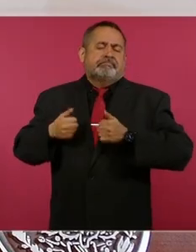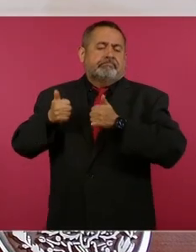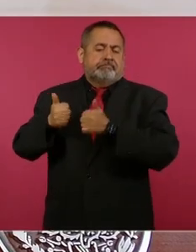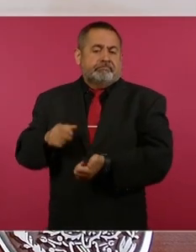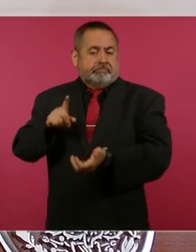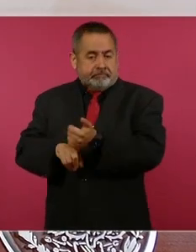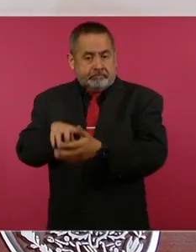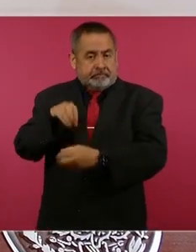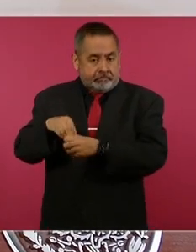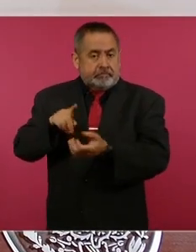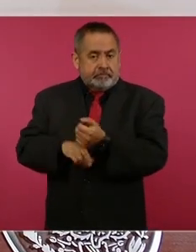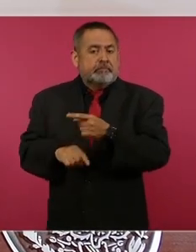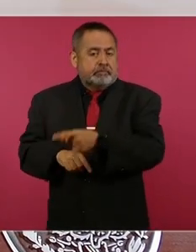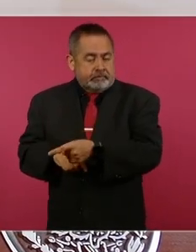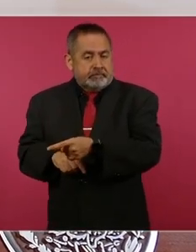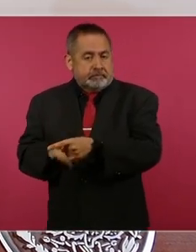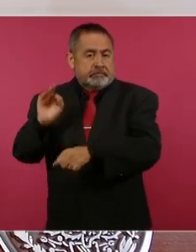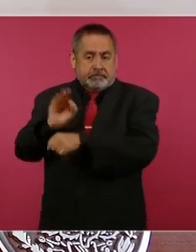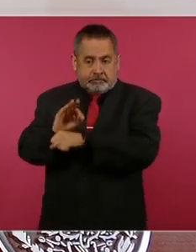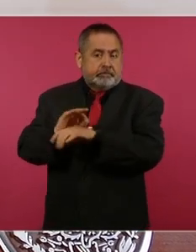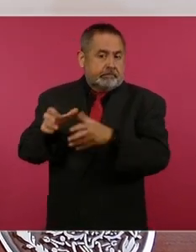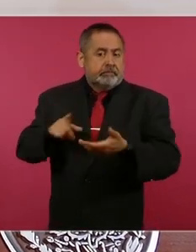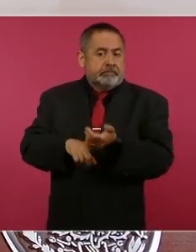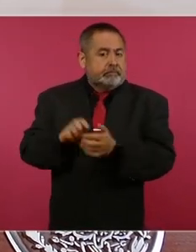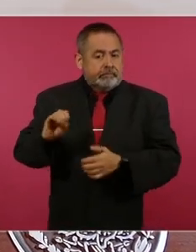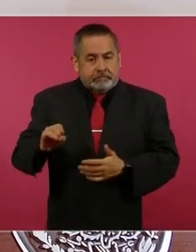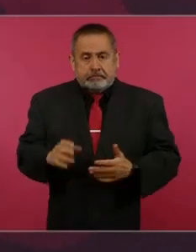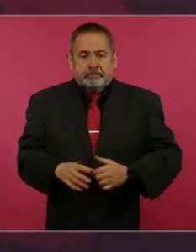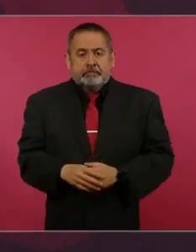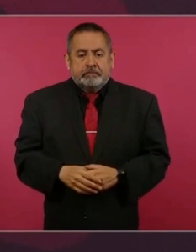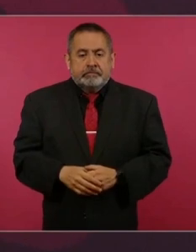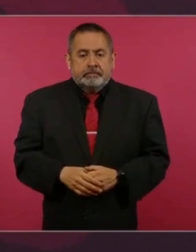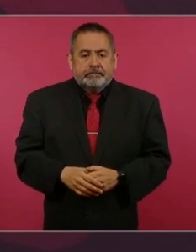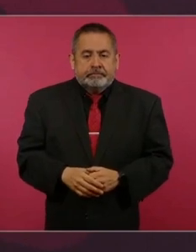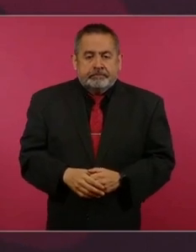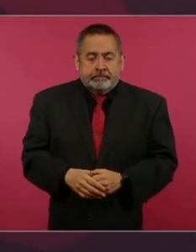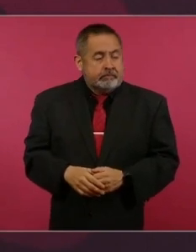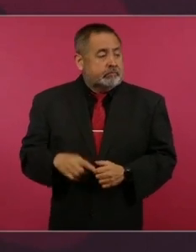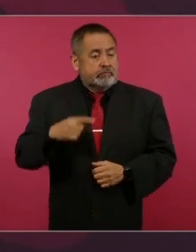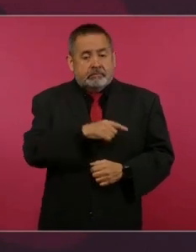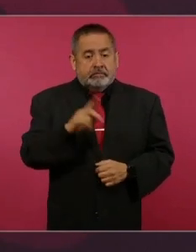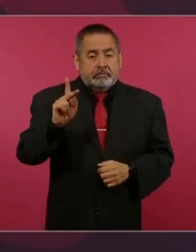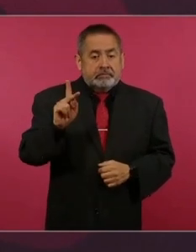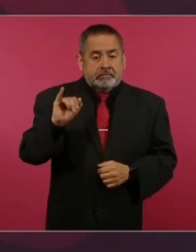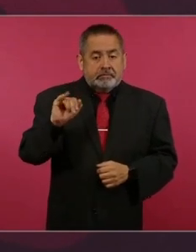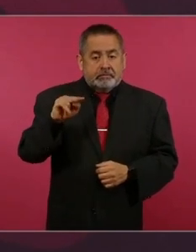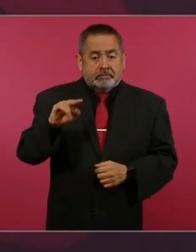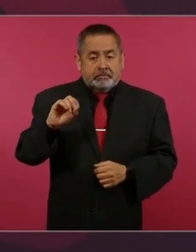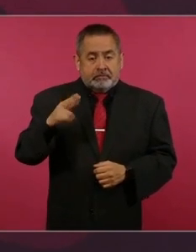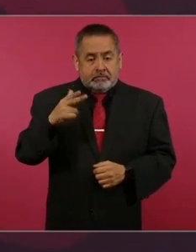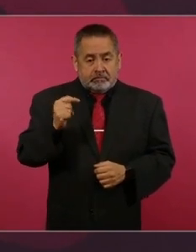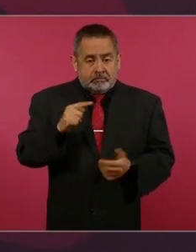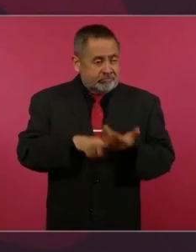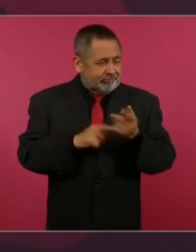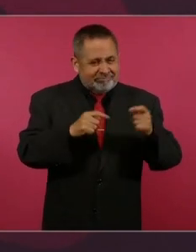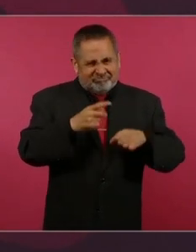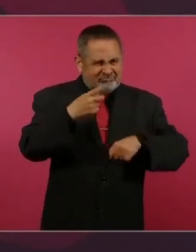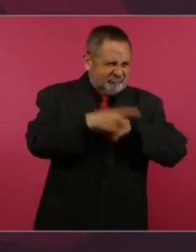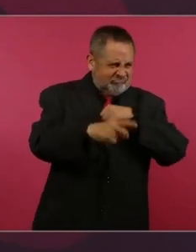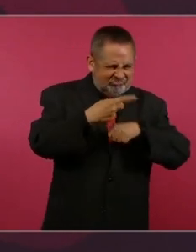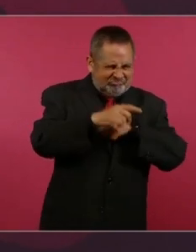de la embajada, la protección diplomática. Y Pinochet, con todo el daño